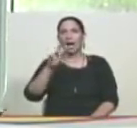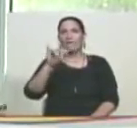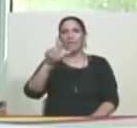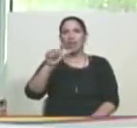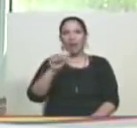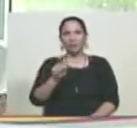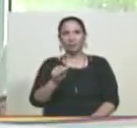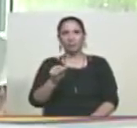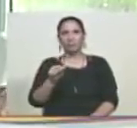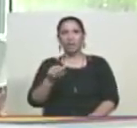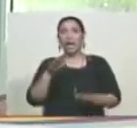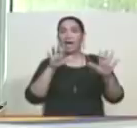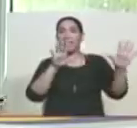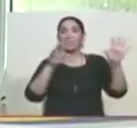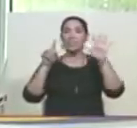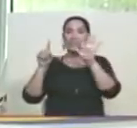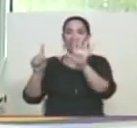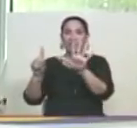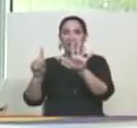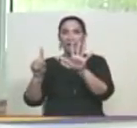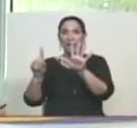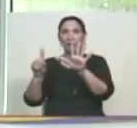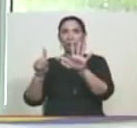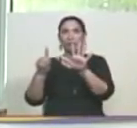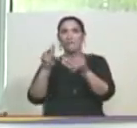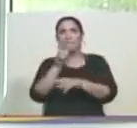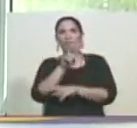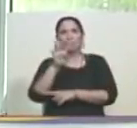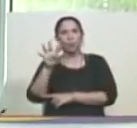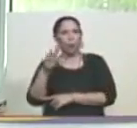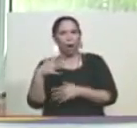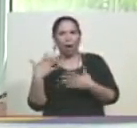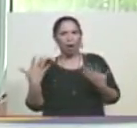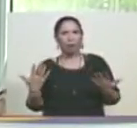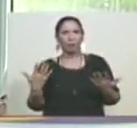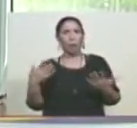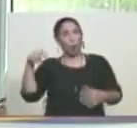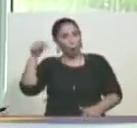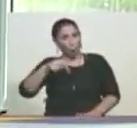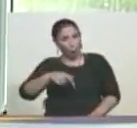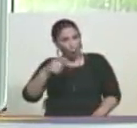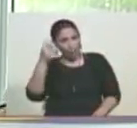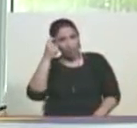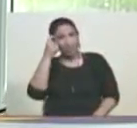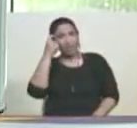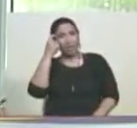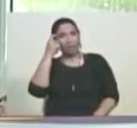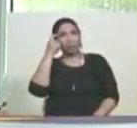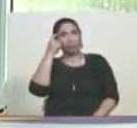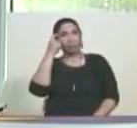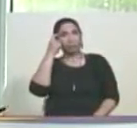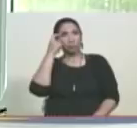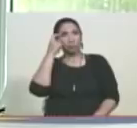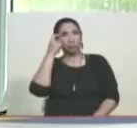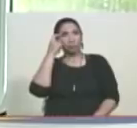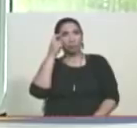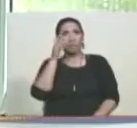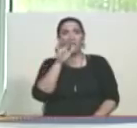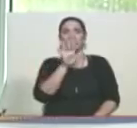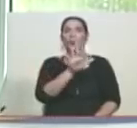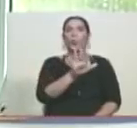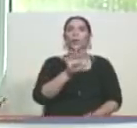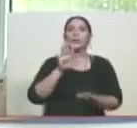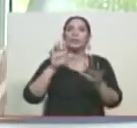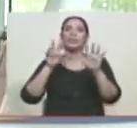16, sorpresivamente, brincamos para 24. Y hoy en día, mi comandante jefe, Nicolás Maduro, tenemos